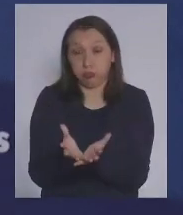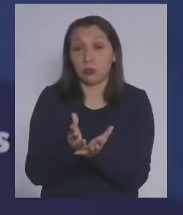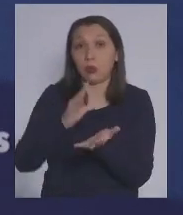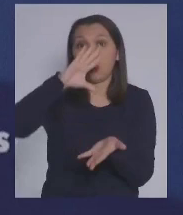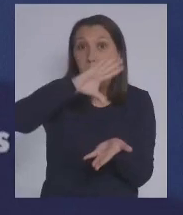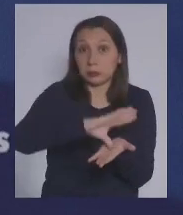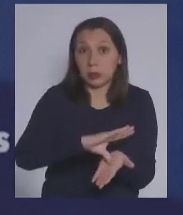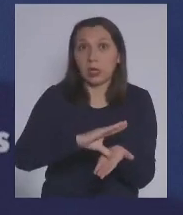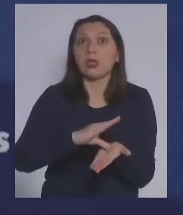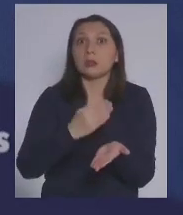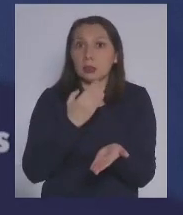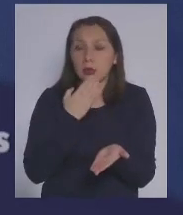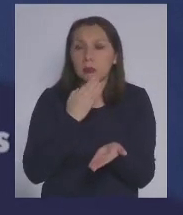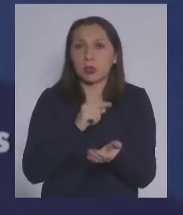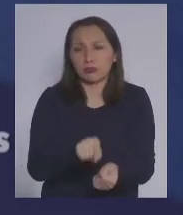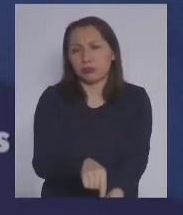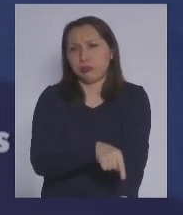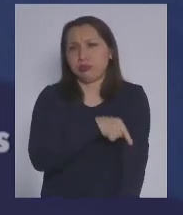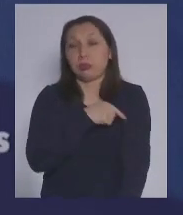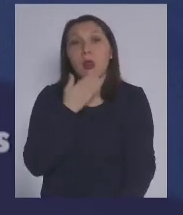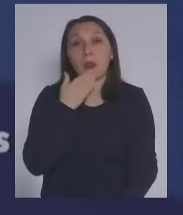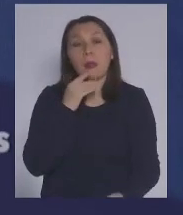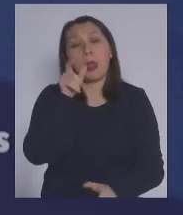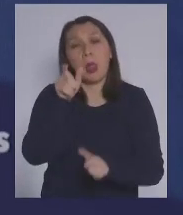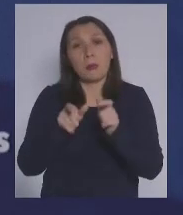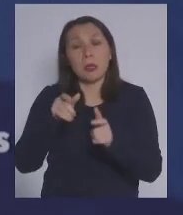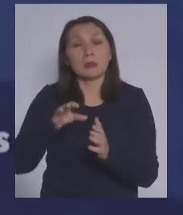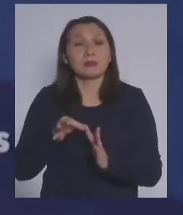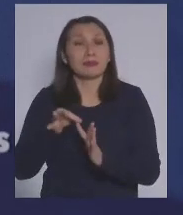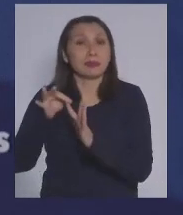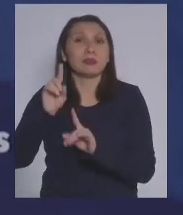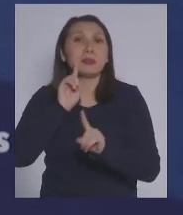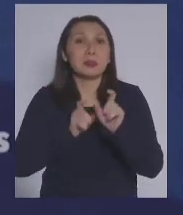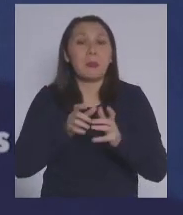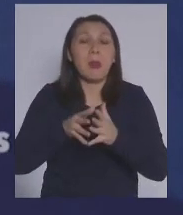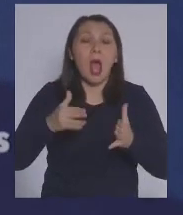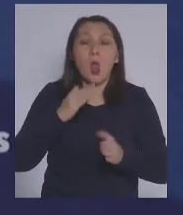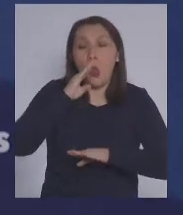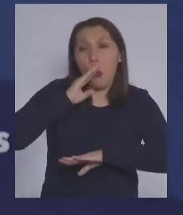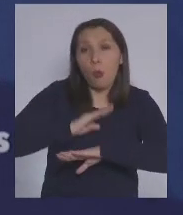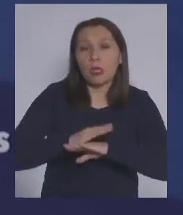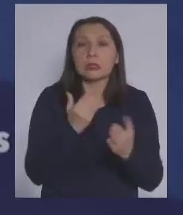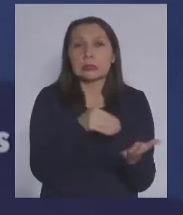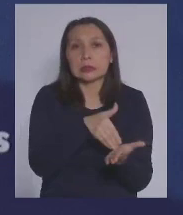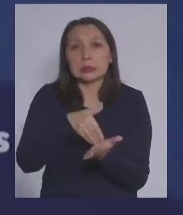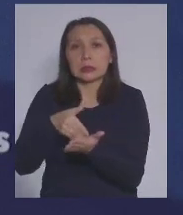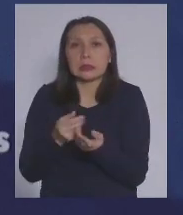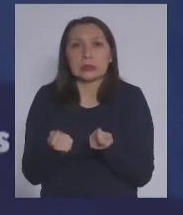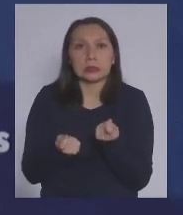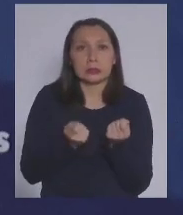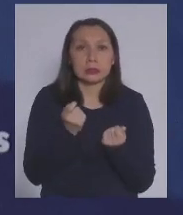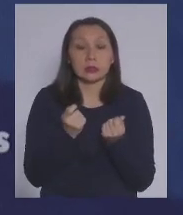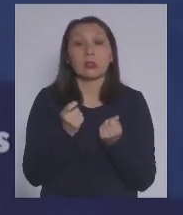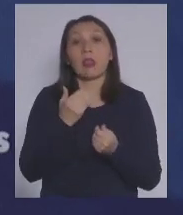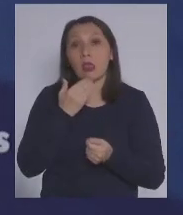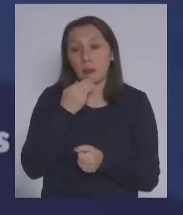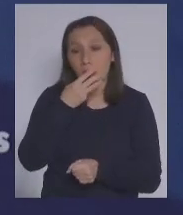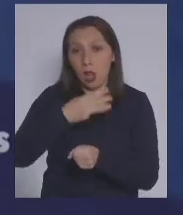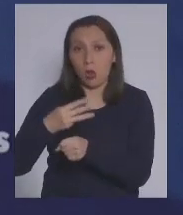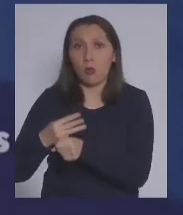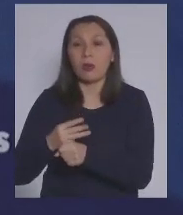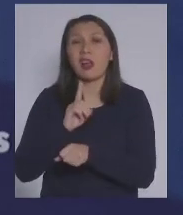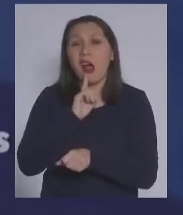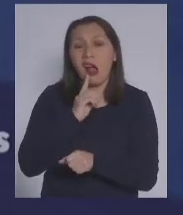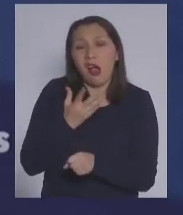país y principalmente a la gente más humilde y que tiene más necesidad y a los adultos mayores que